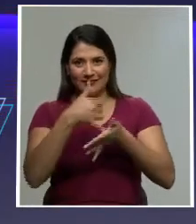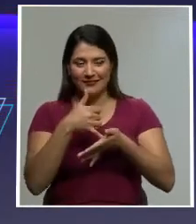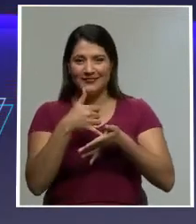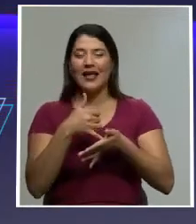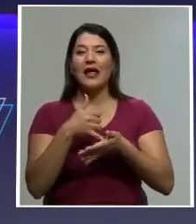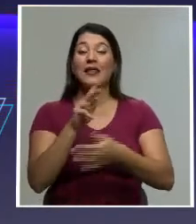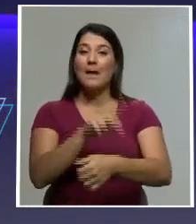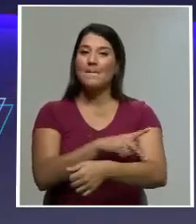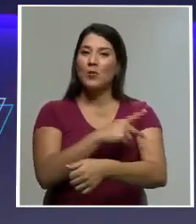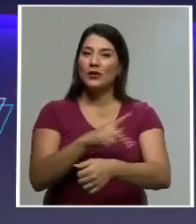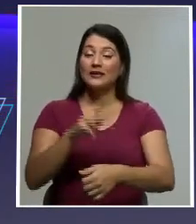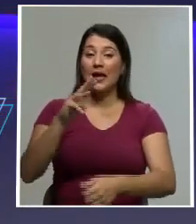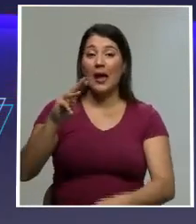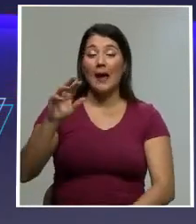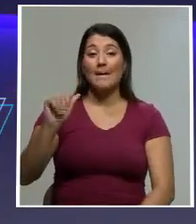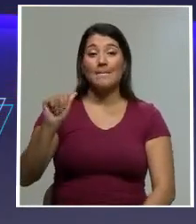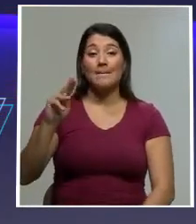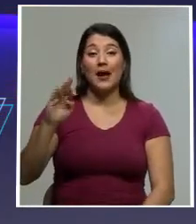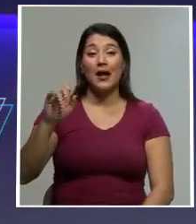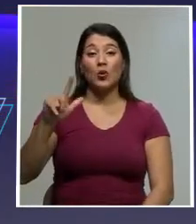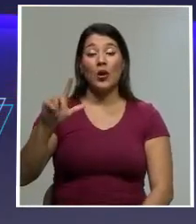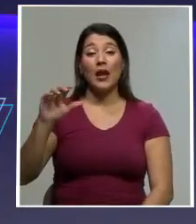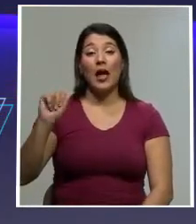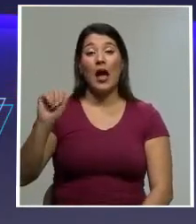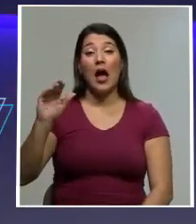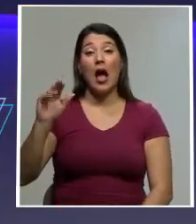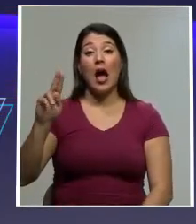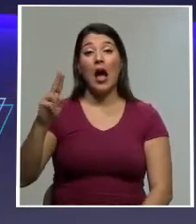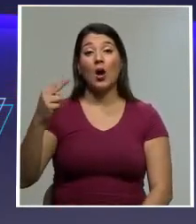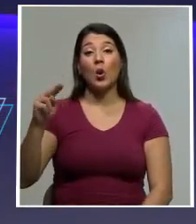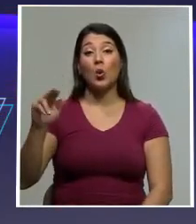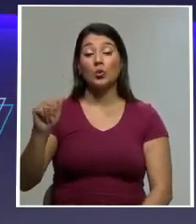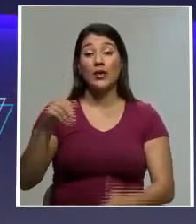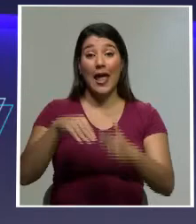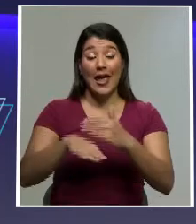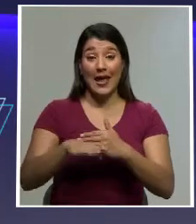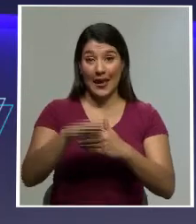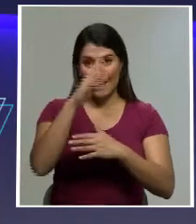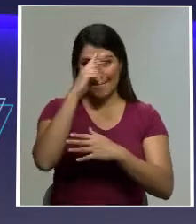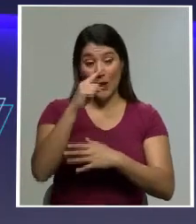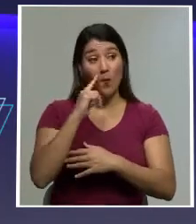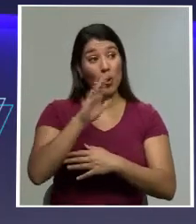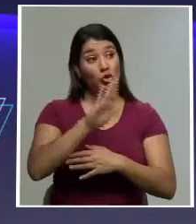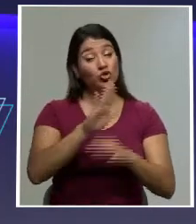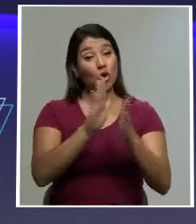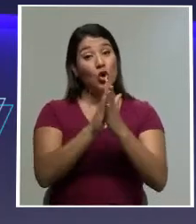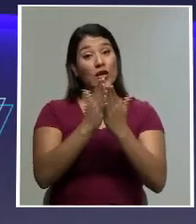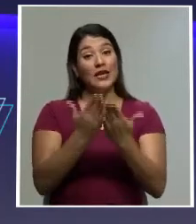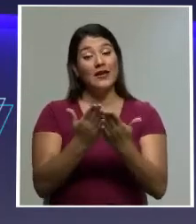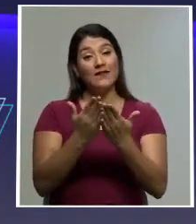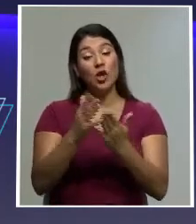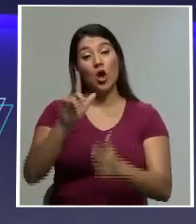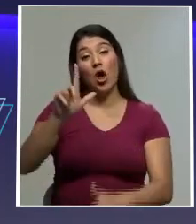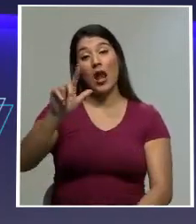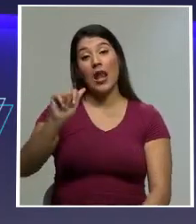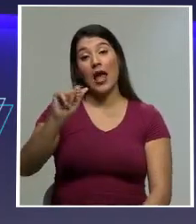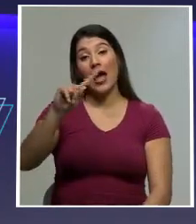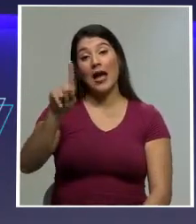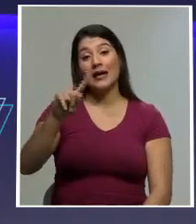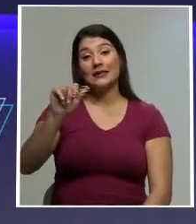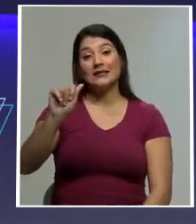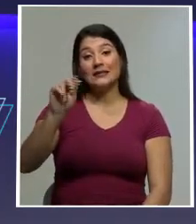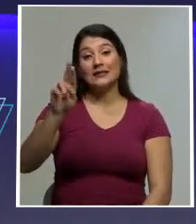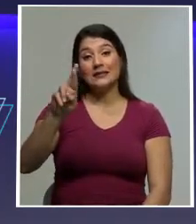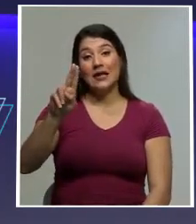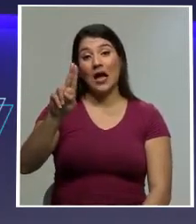premio de poesía Manuel Acuña en México por tu libro Lazarus. Así que felicidades. Este